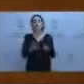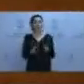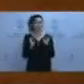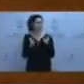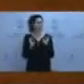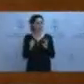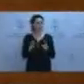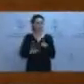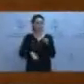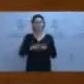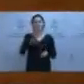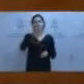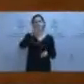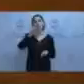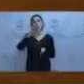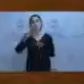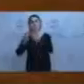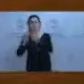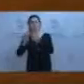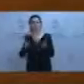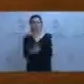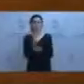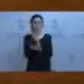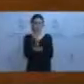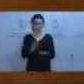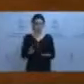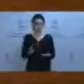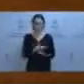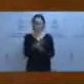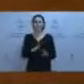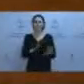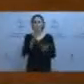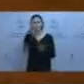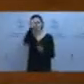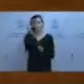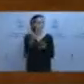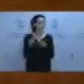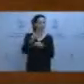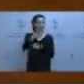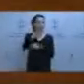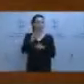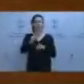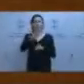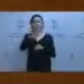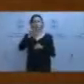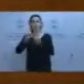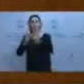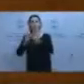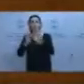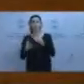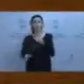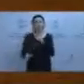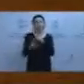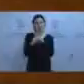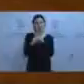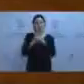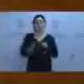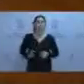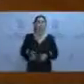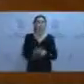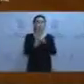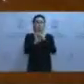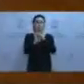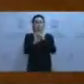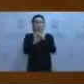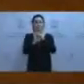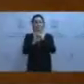peso, 109 folios. Y, por cierto, se le olvidó añadir a esos 109 folios las 2 hojas de los anexos correspondientes a